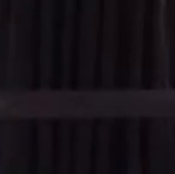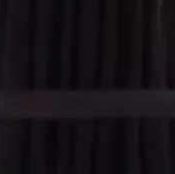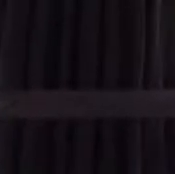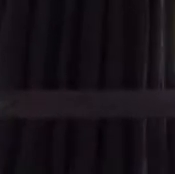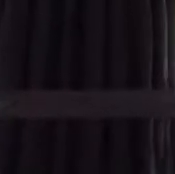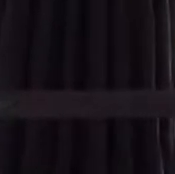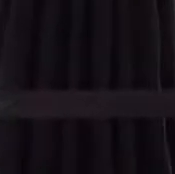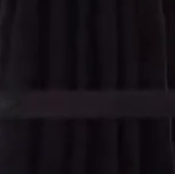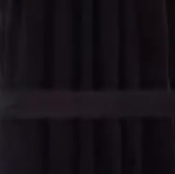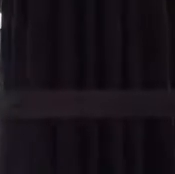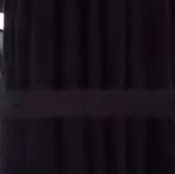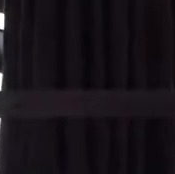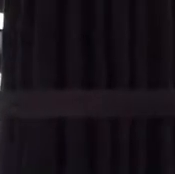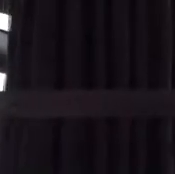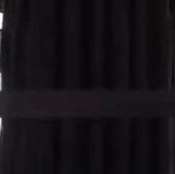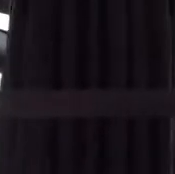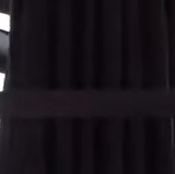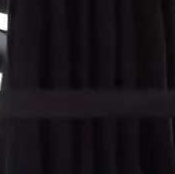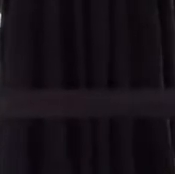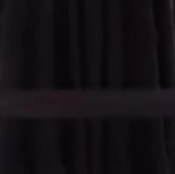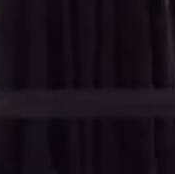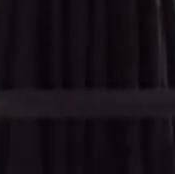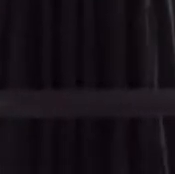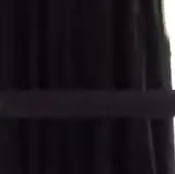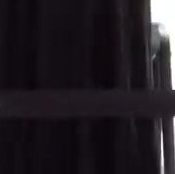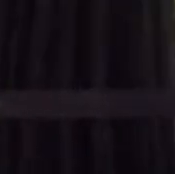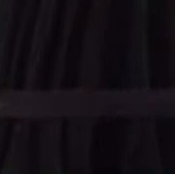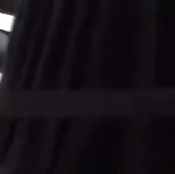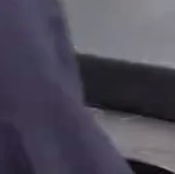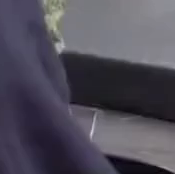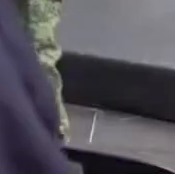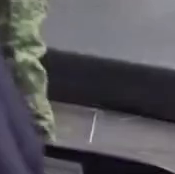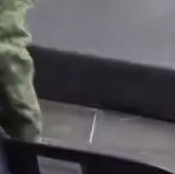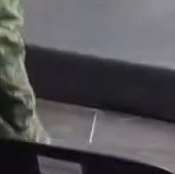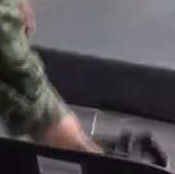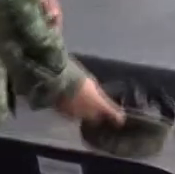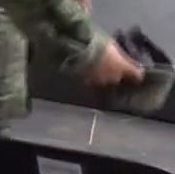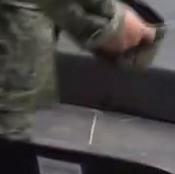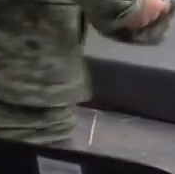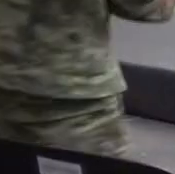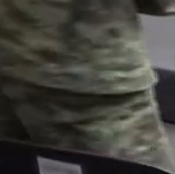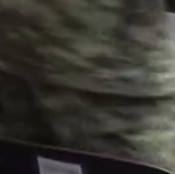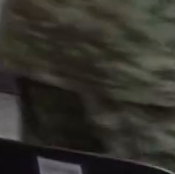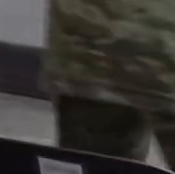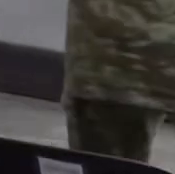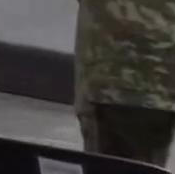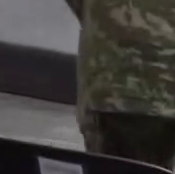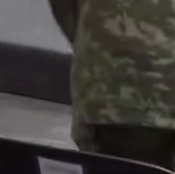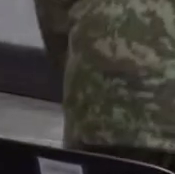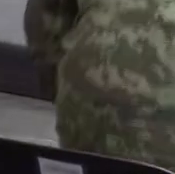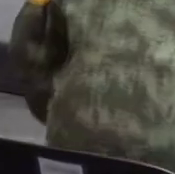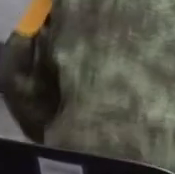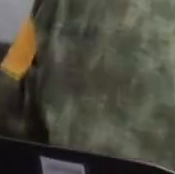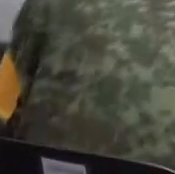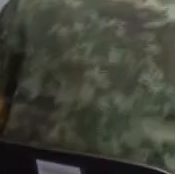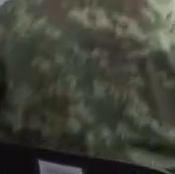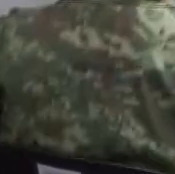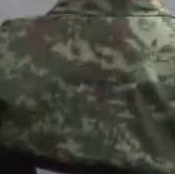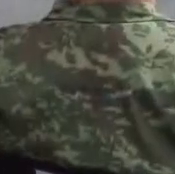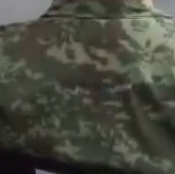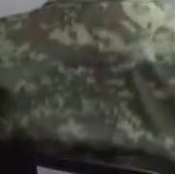Muchas gracias a todas y todos. Los invitamos a ocupar sus lugares para iniciar ronda de preguntas y respuestas con Juan Becerra de Capital